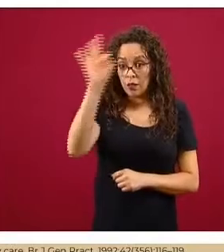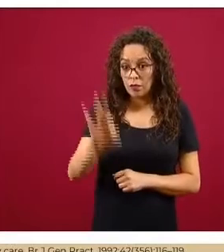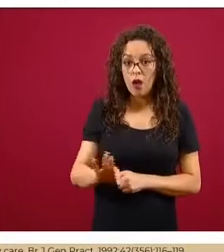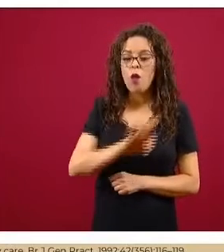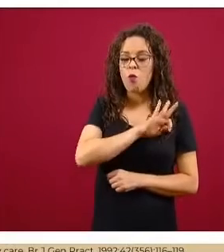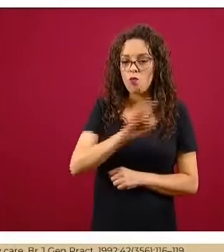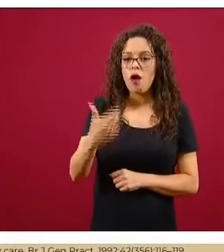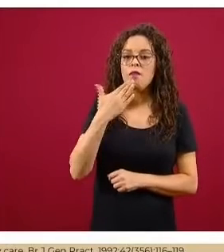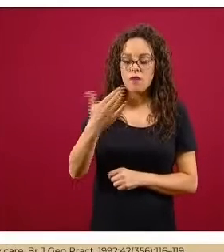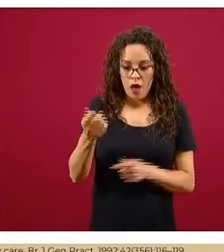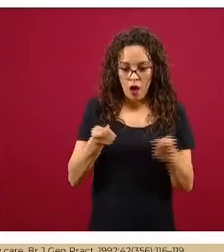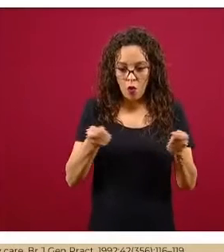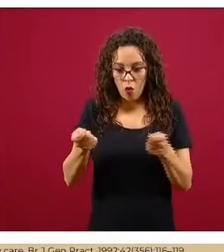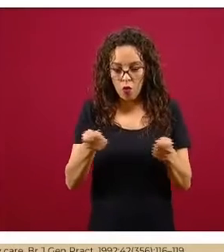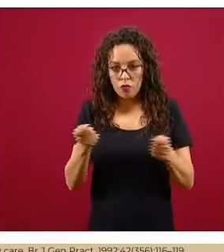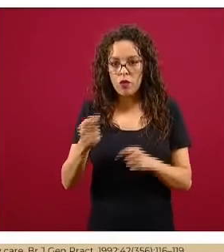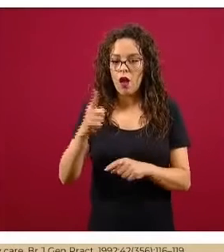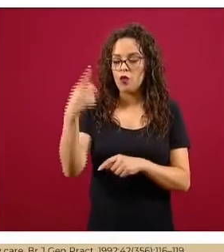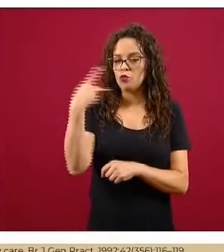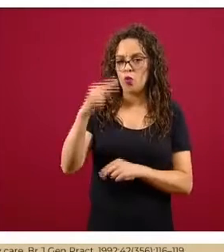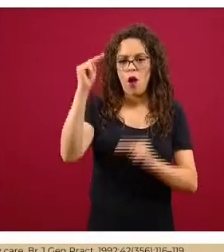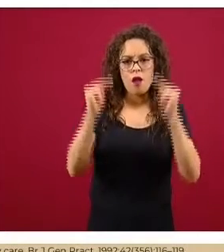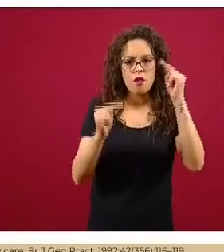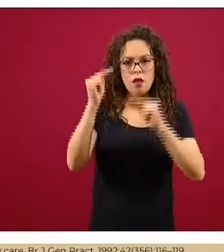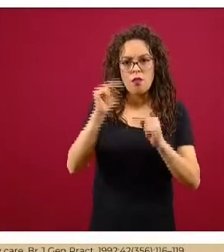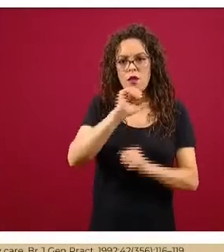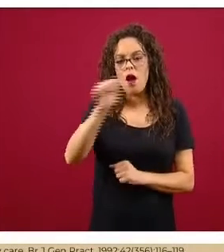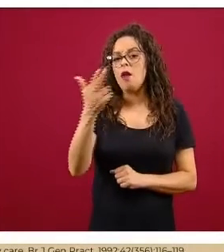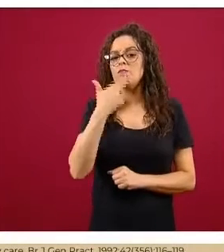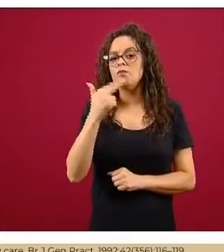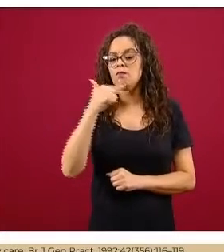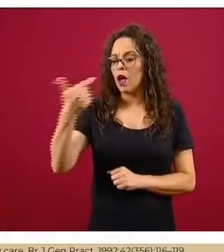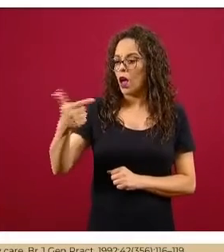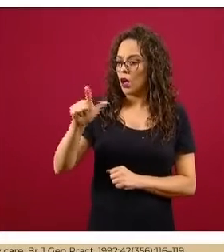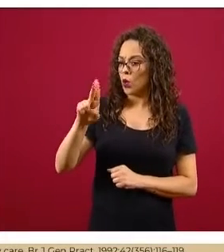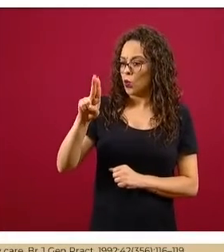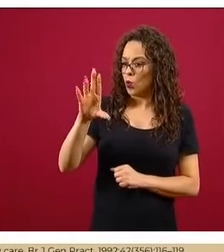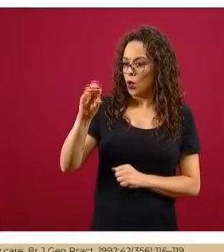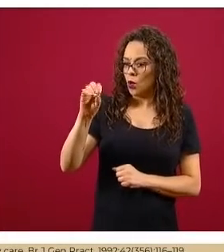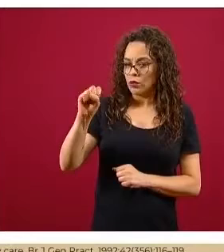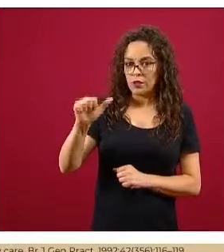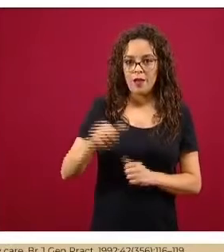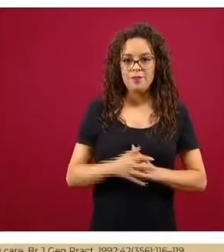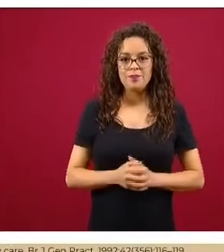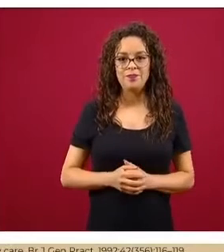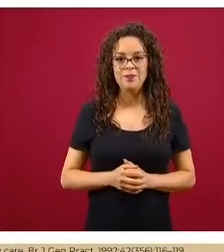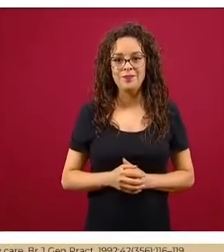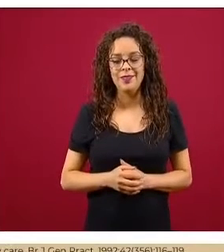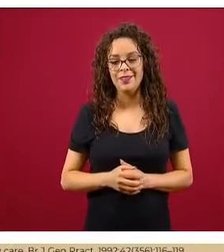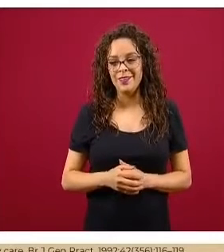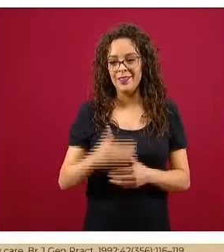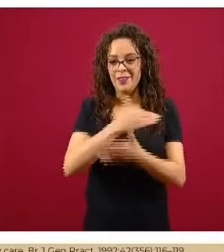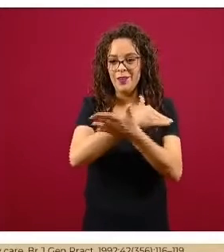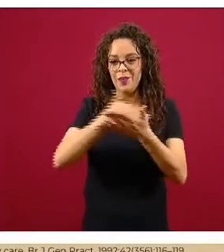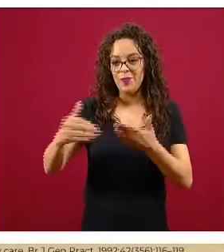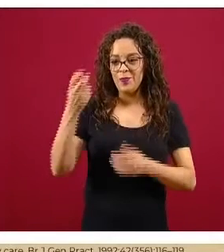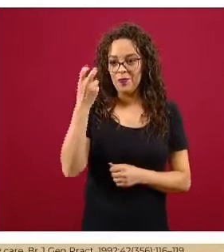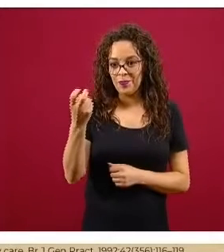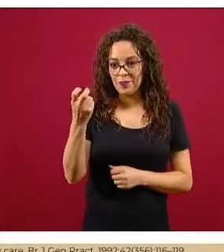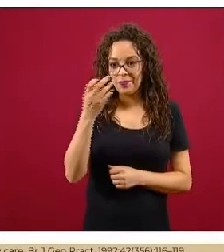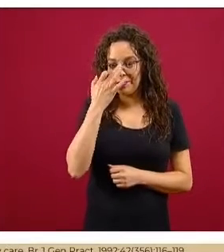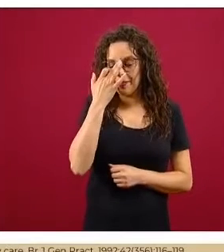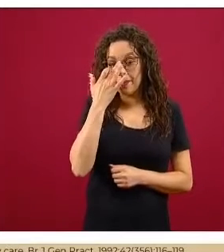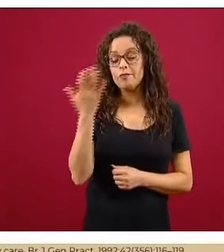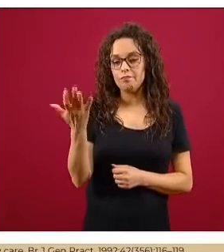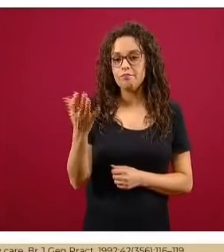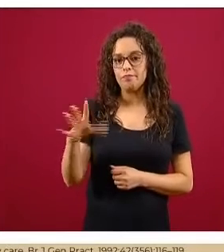control de los niveles de glucosa o de otras alteraciones que tienen los pacientes con diabetes. Y solamente la mitad de esos, además,